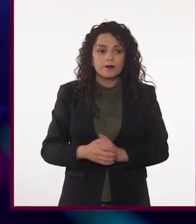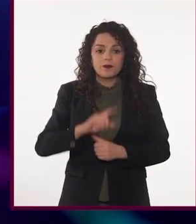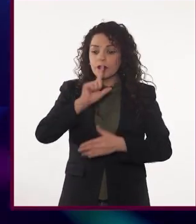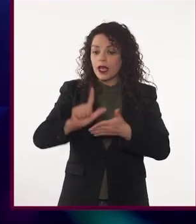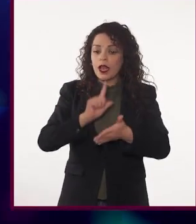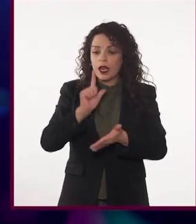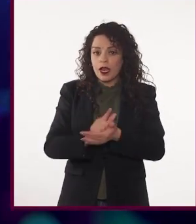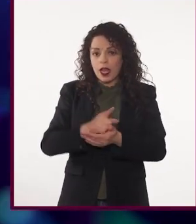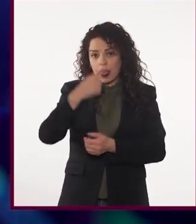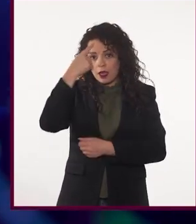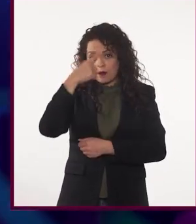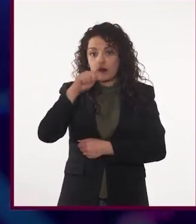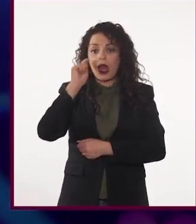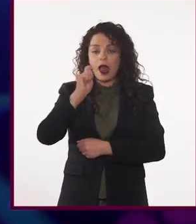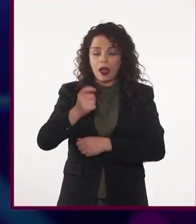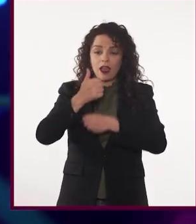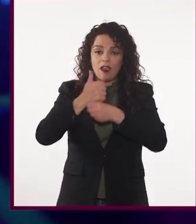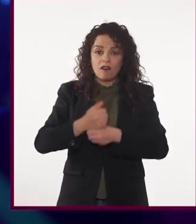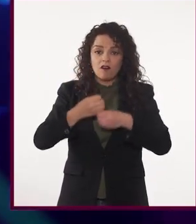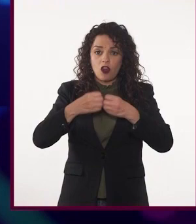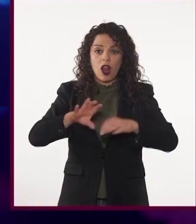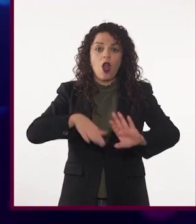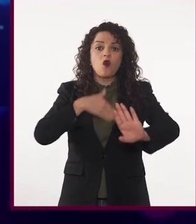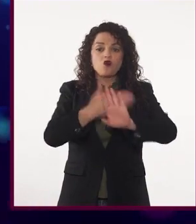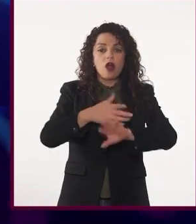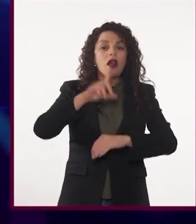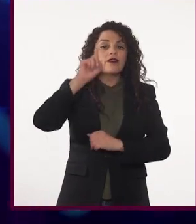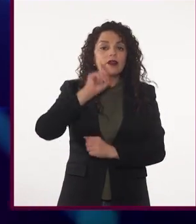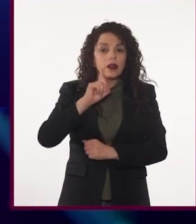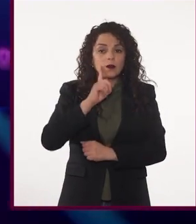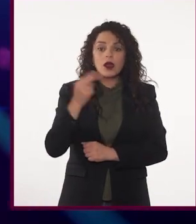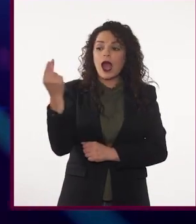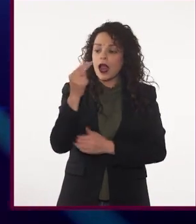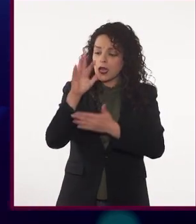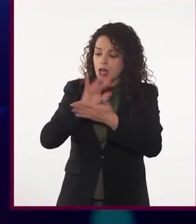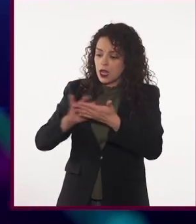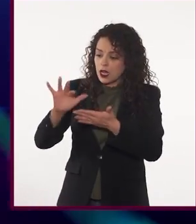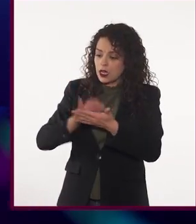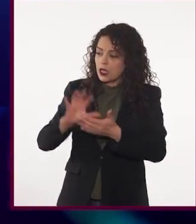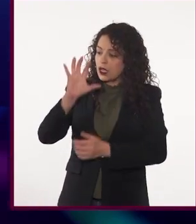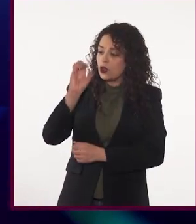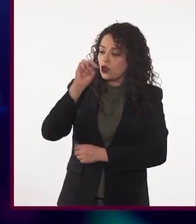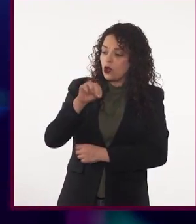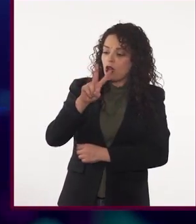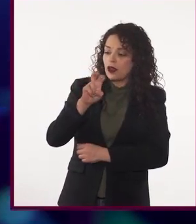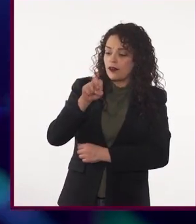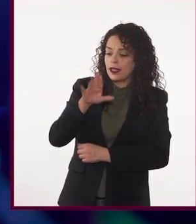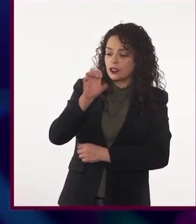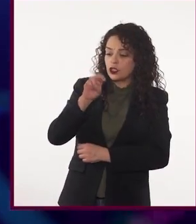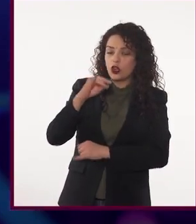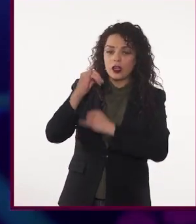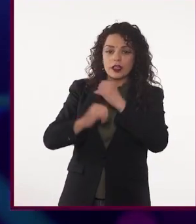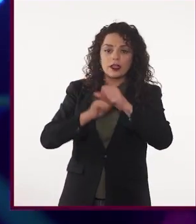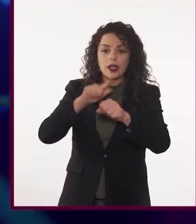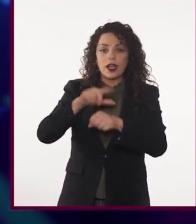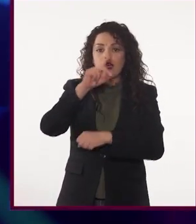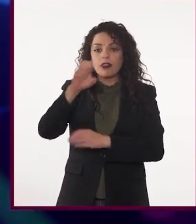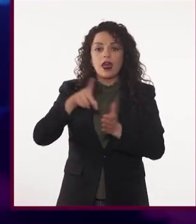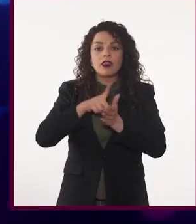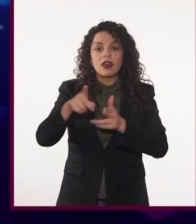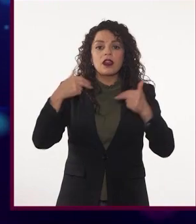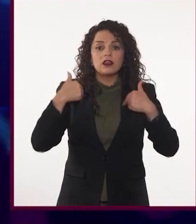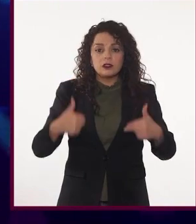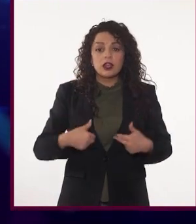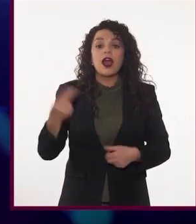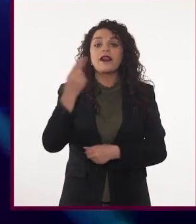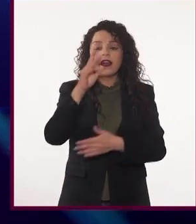de la Violencia contra las Mujeres, tienes que leer las convenciones internacionales de derechos humanos, ¿no? Las tienes que